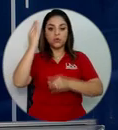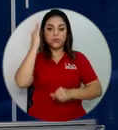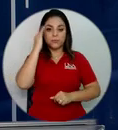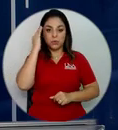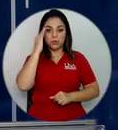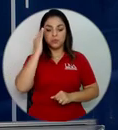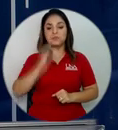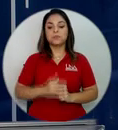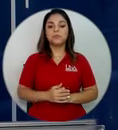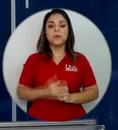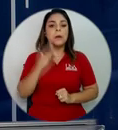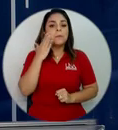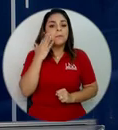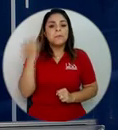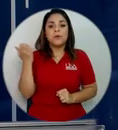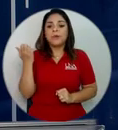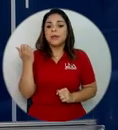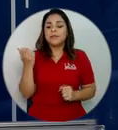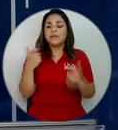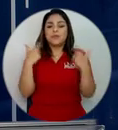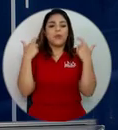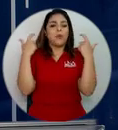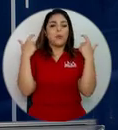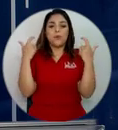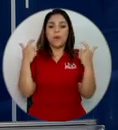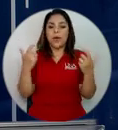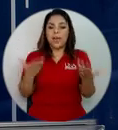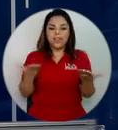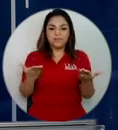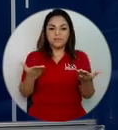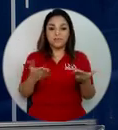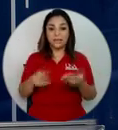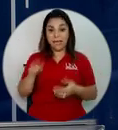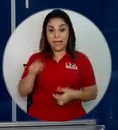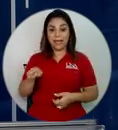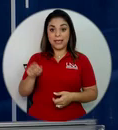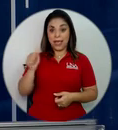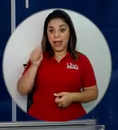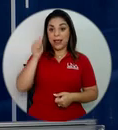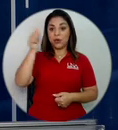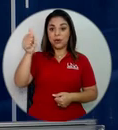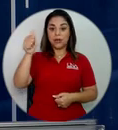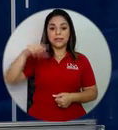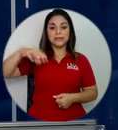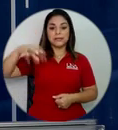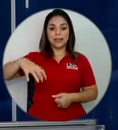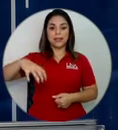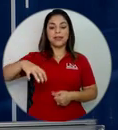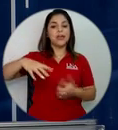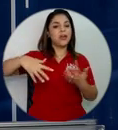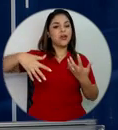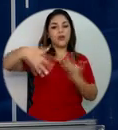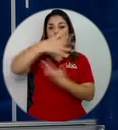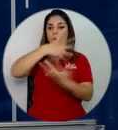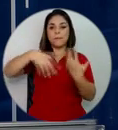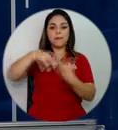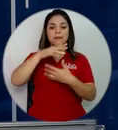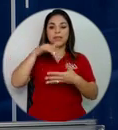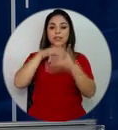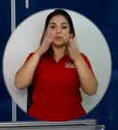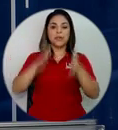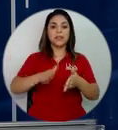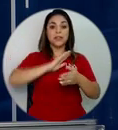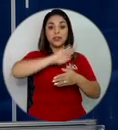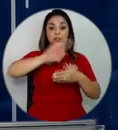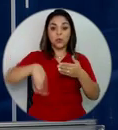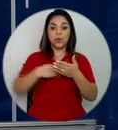conocimientos. Porque lo rico de toda esta convivencia es que en esta universidad, en la sede interuniversitaria de Alajuela, conviven